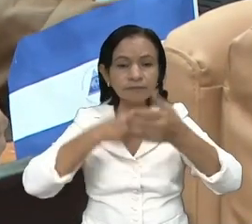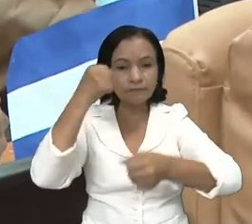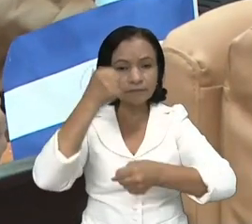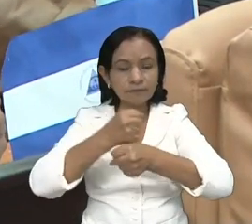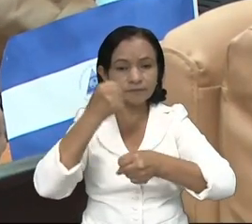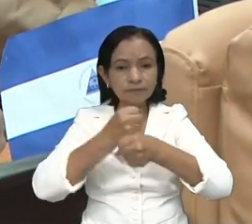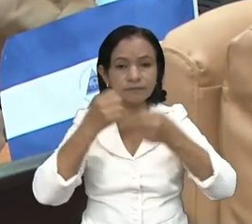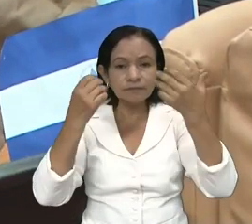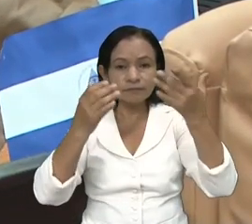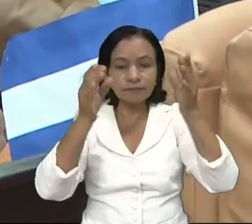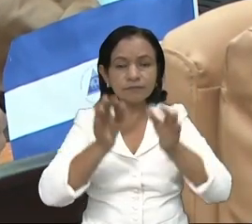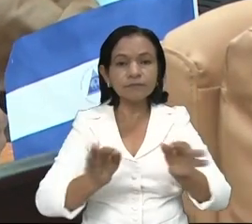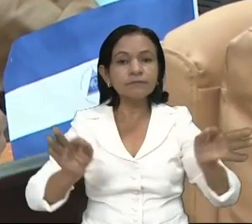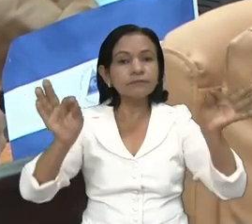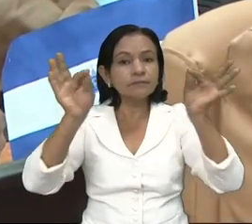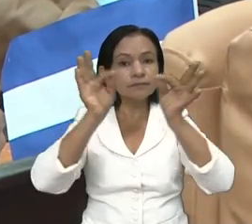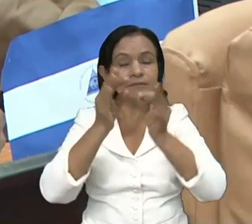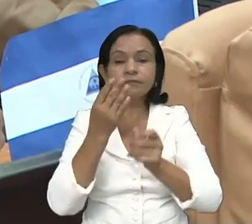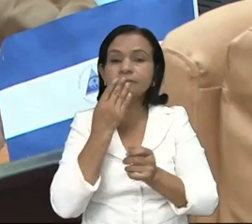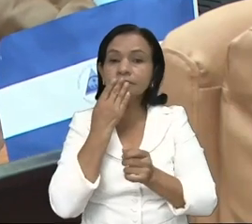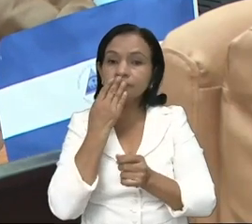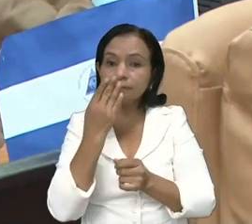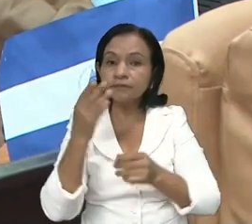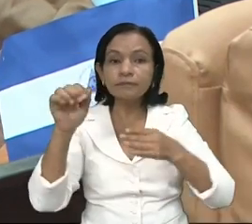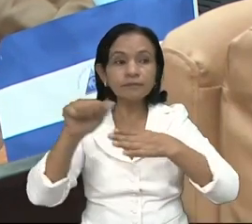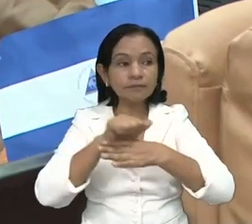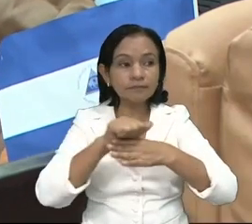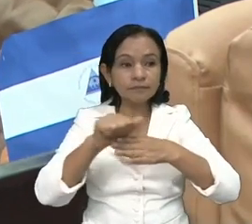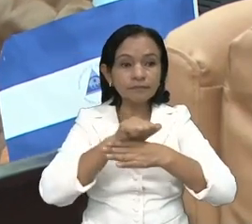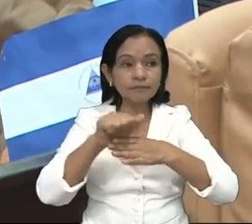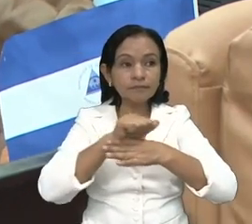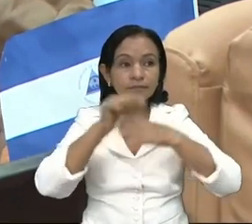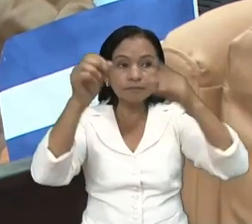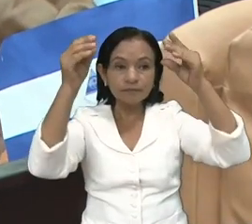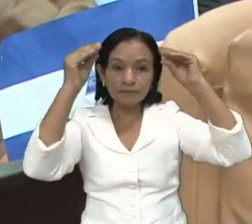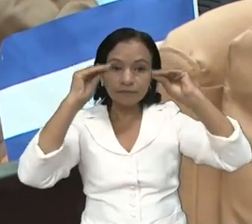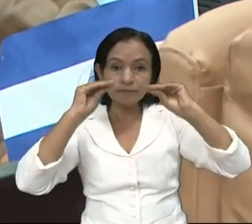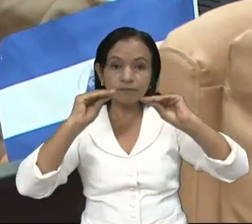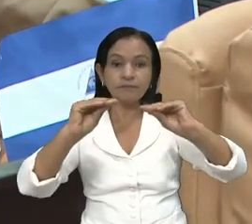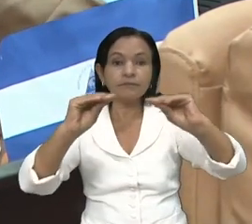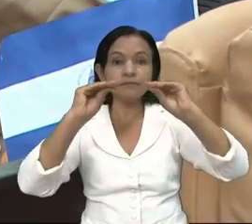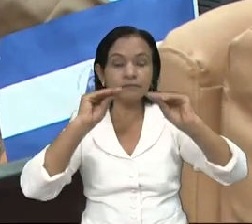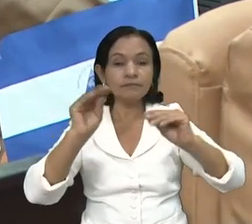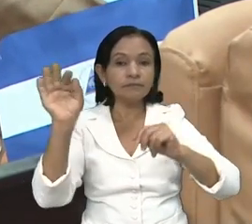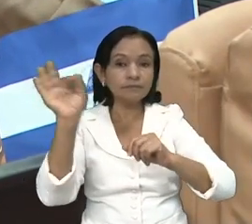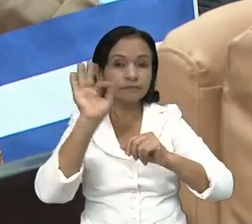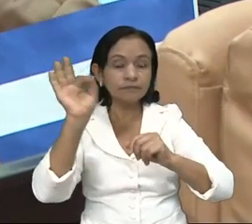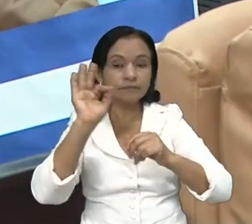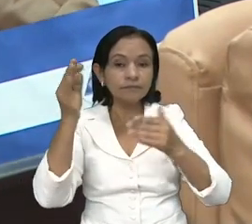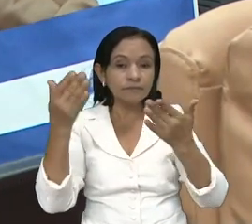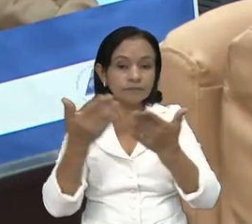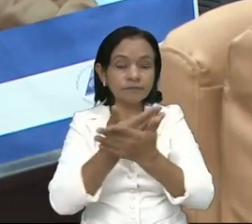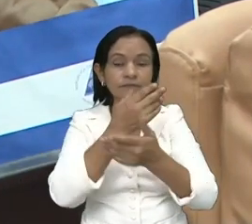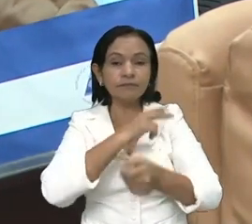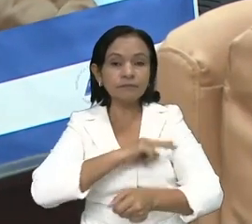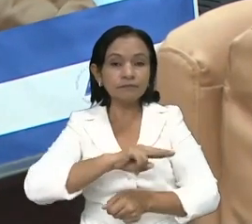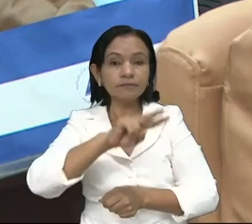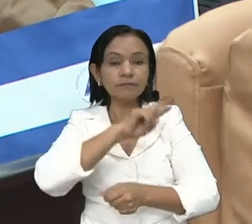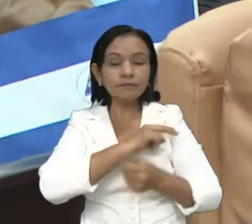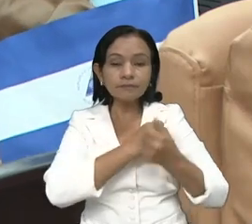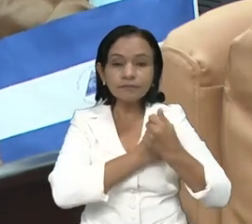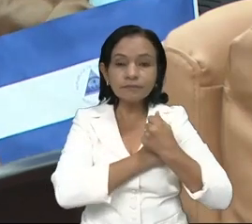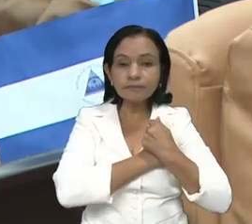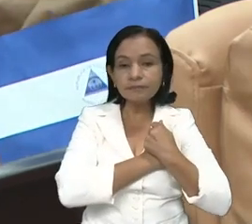de los principios de buenas prácticas y educación en formación de nuevos valores de